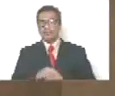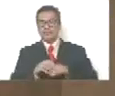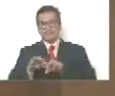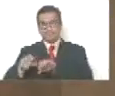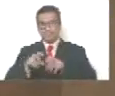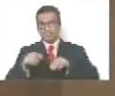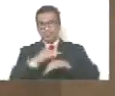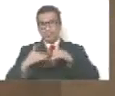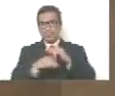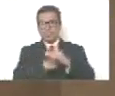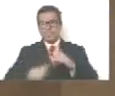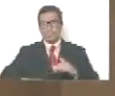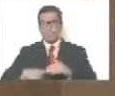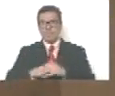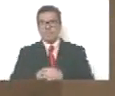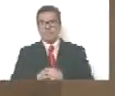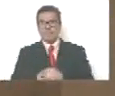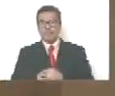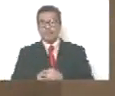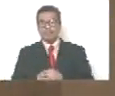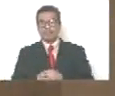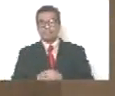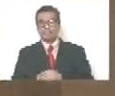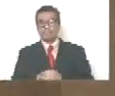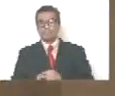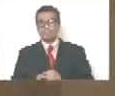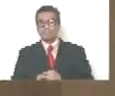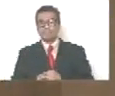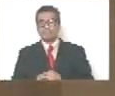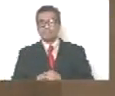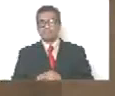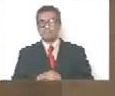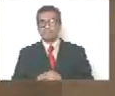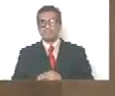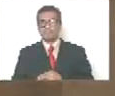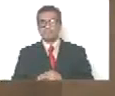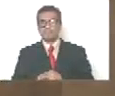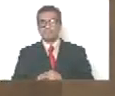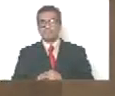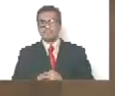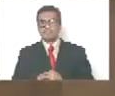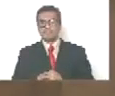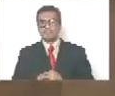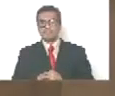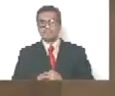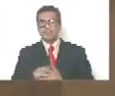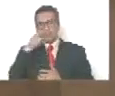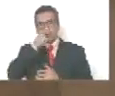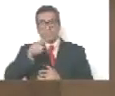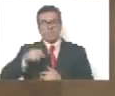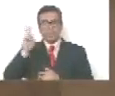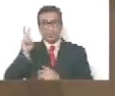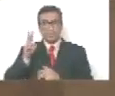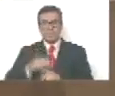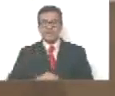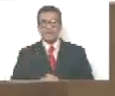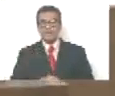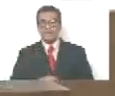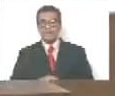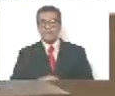y a nuestros compañeros diputados, diputadas y muy especialmente al pueblo de Venezuela.